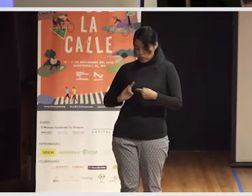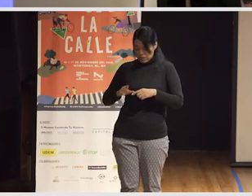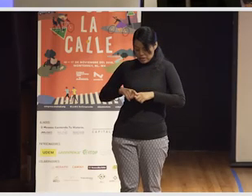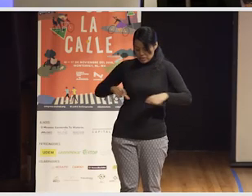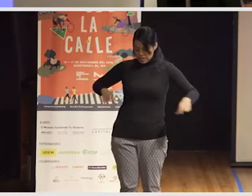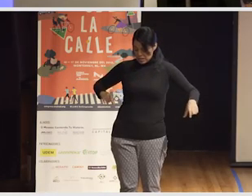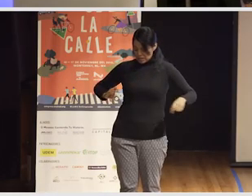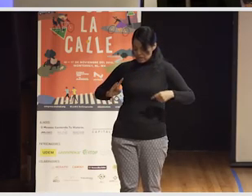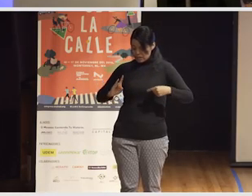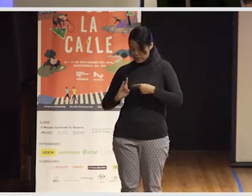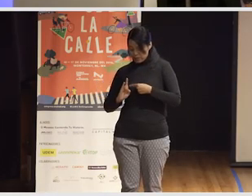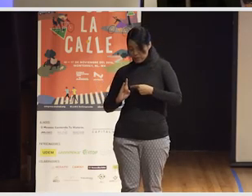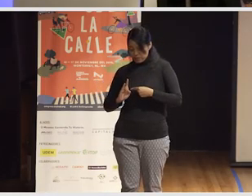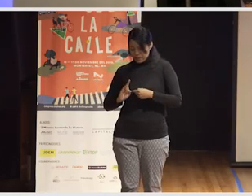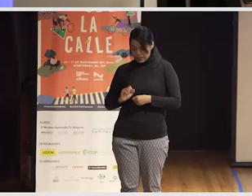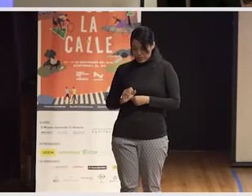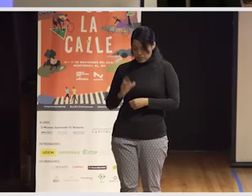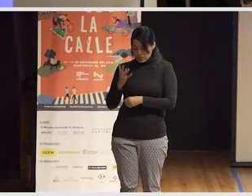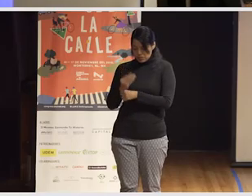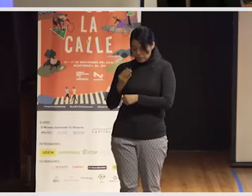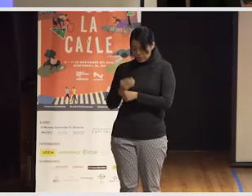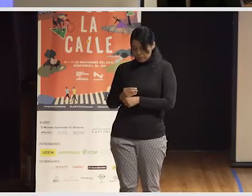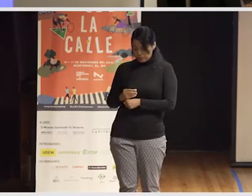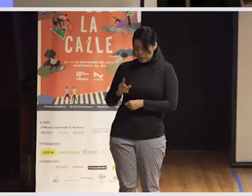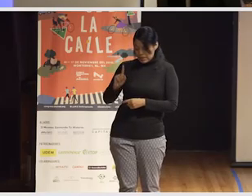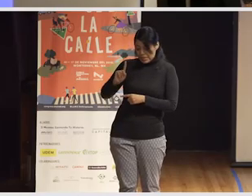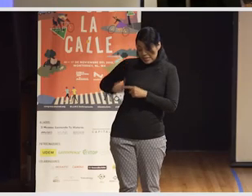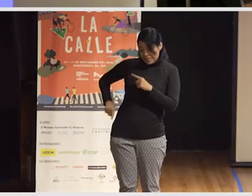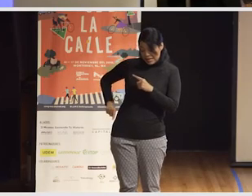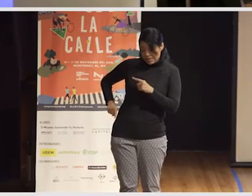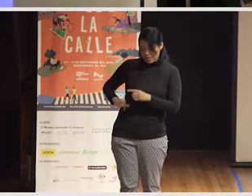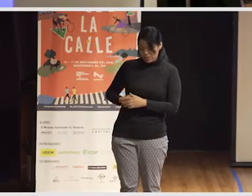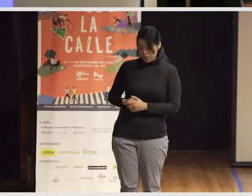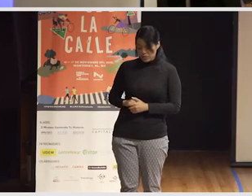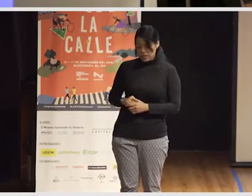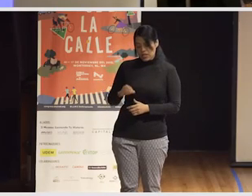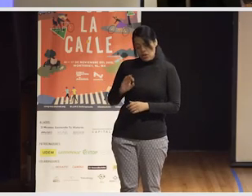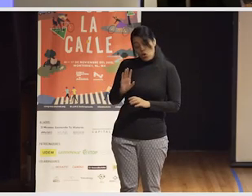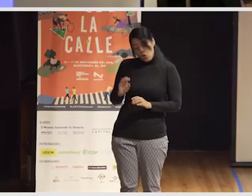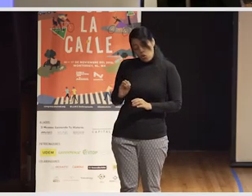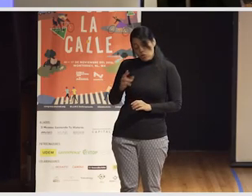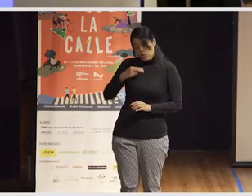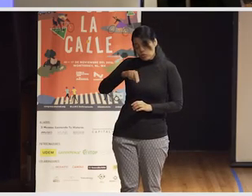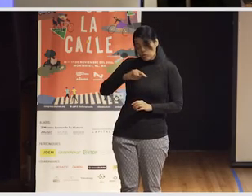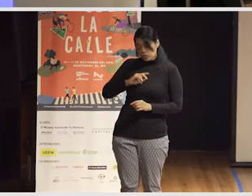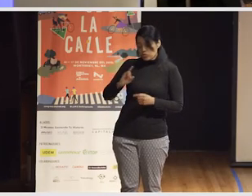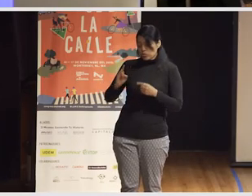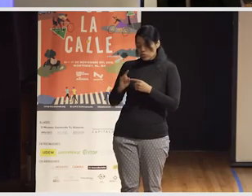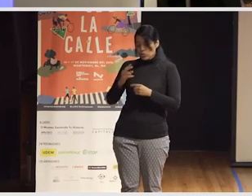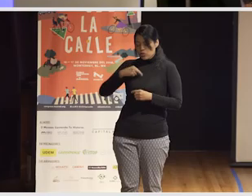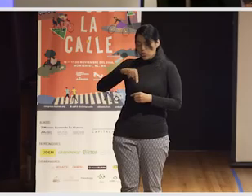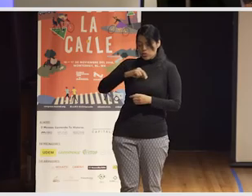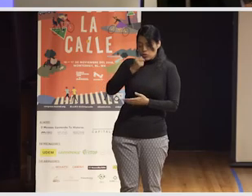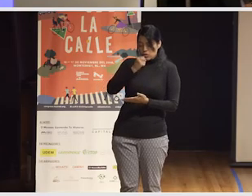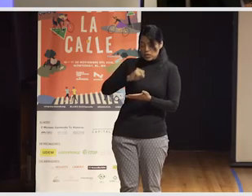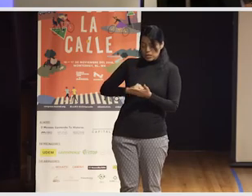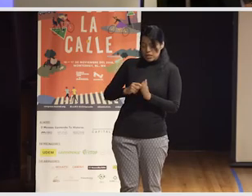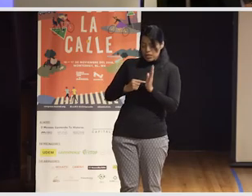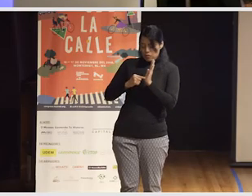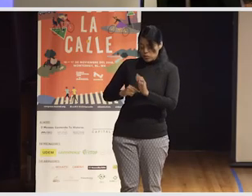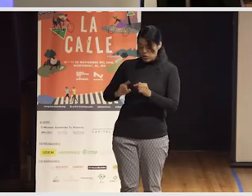pronto vamos a ir a dar noticias de que tal vez ya nos podemos incluso anunciar ahí y bueno en un mensaje para los